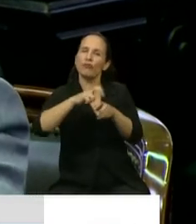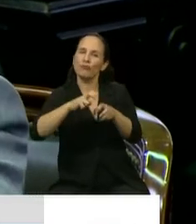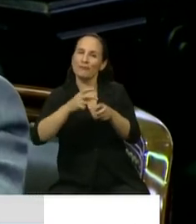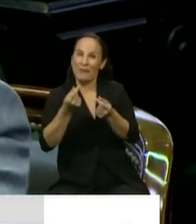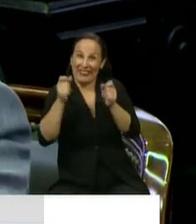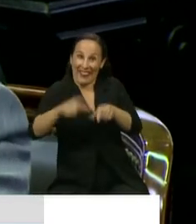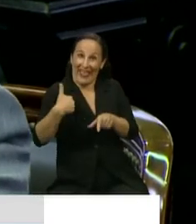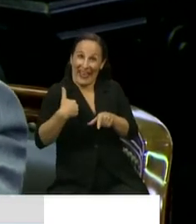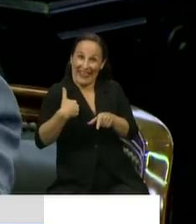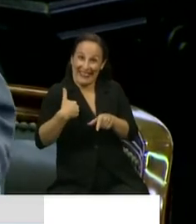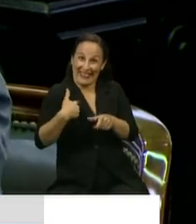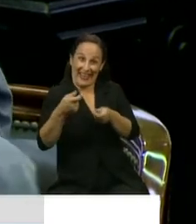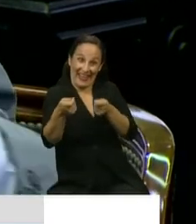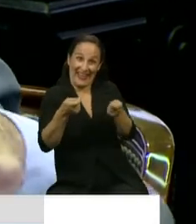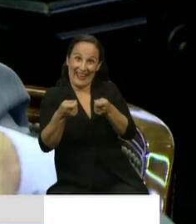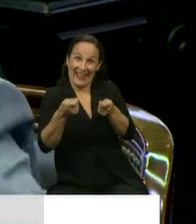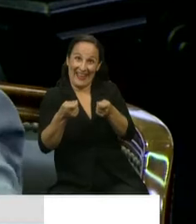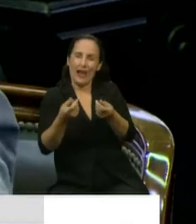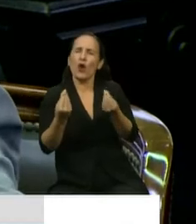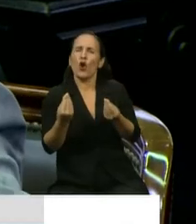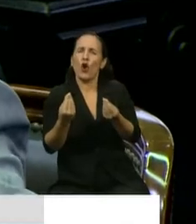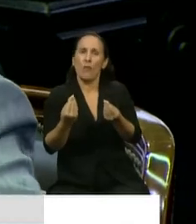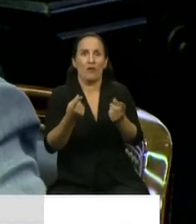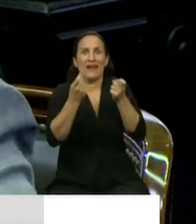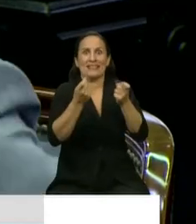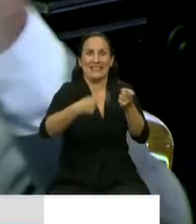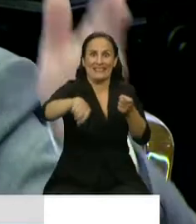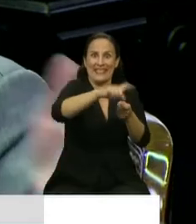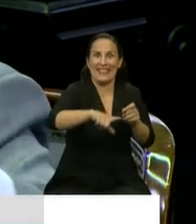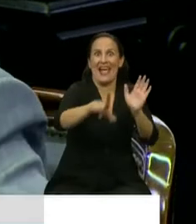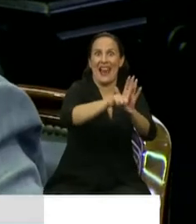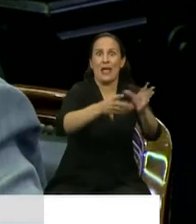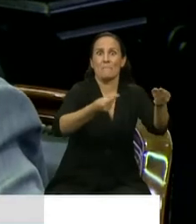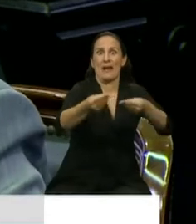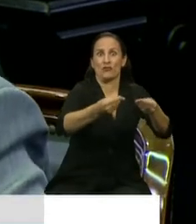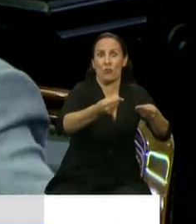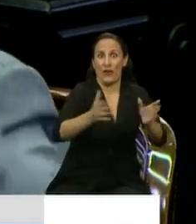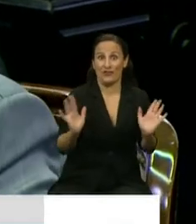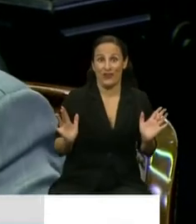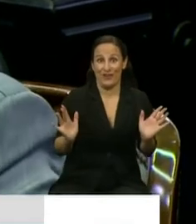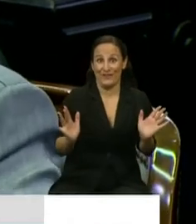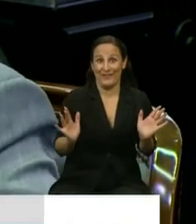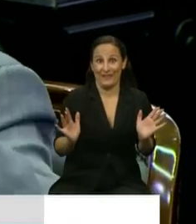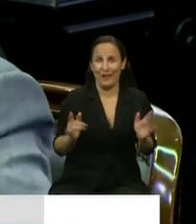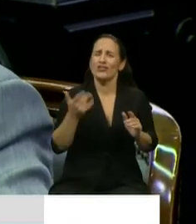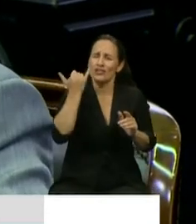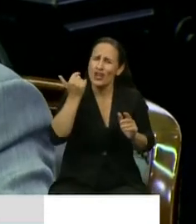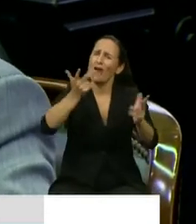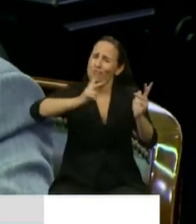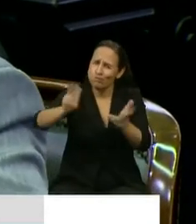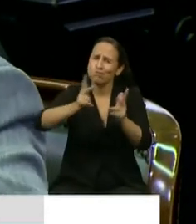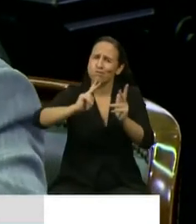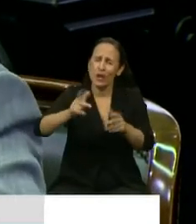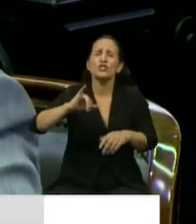la Cámara de Representantes se resuelve con una ley de presupuesto. Y lo hemos dicho sistemáticamente, aún dando apoyo